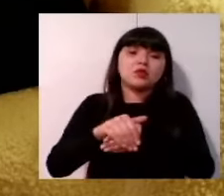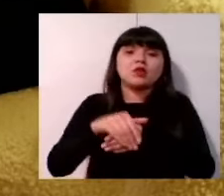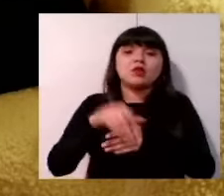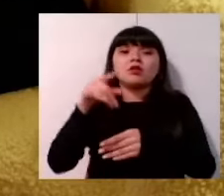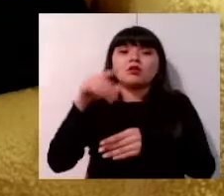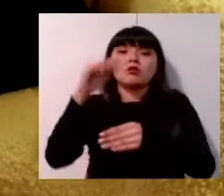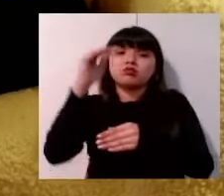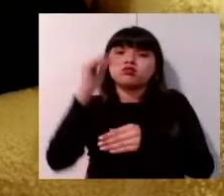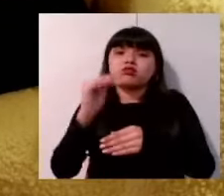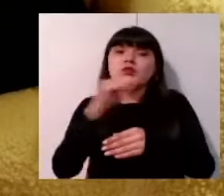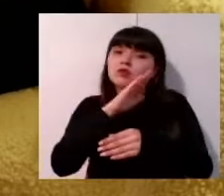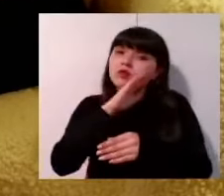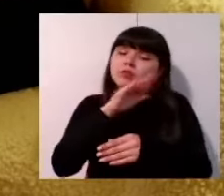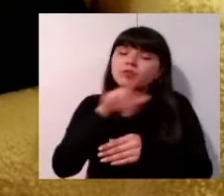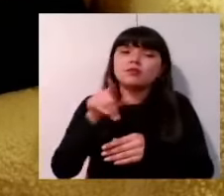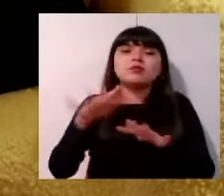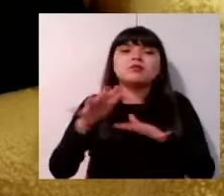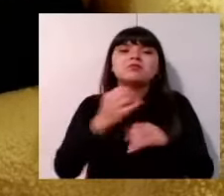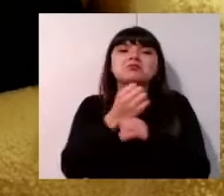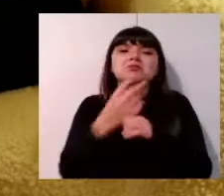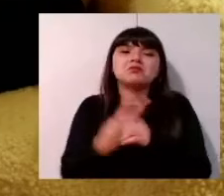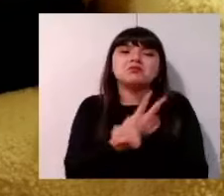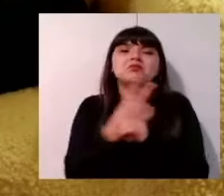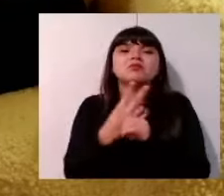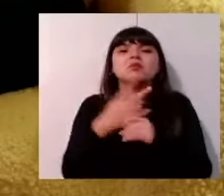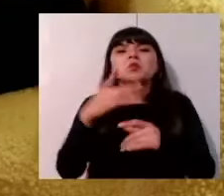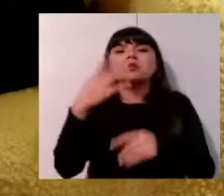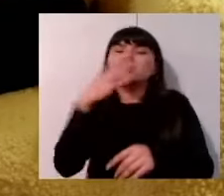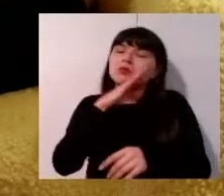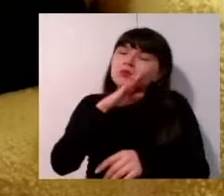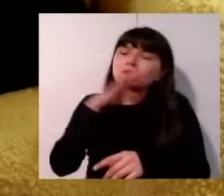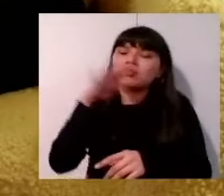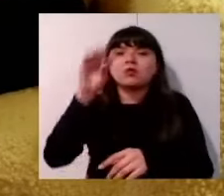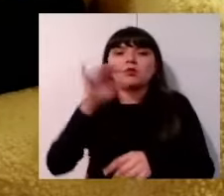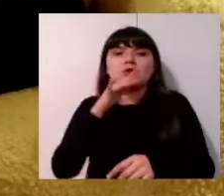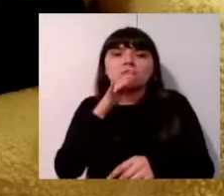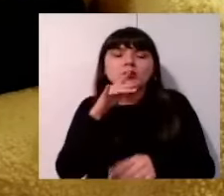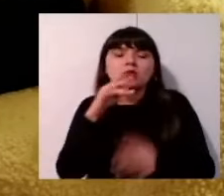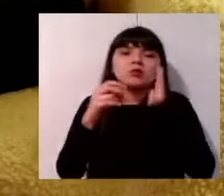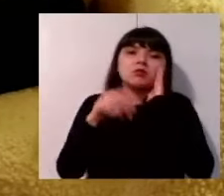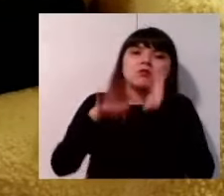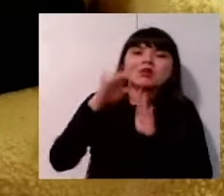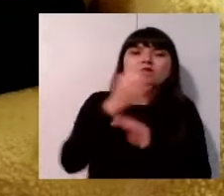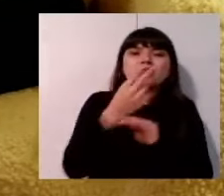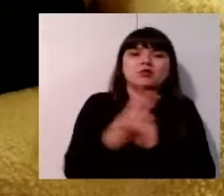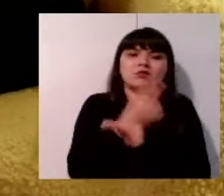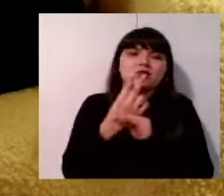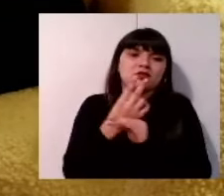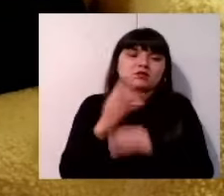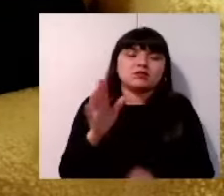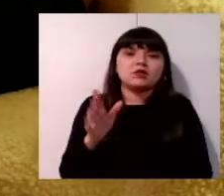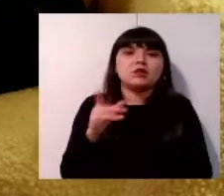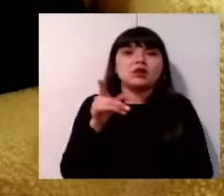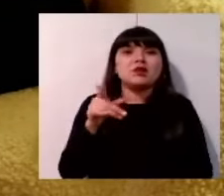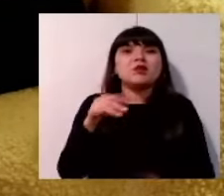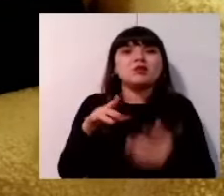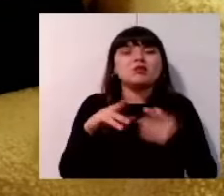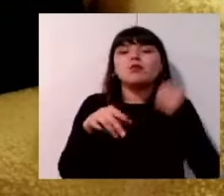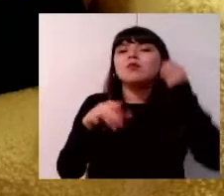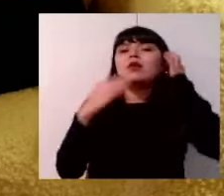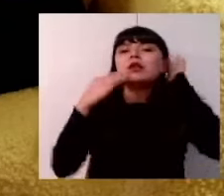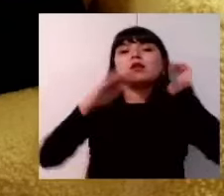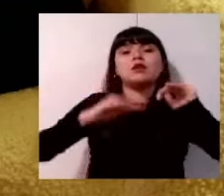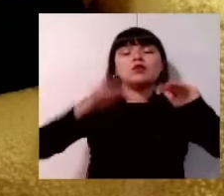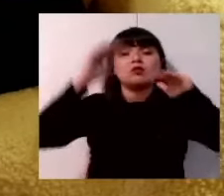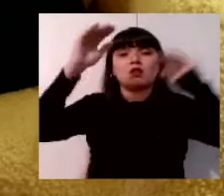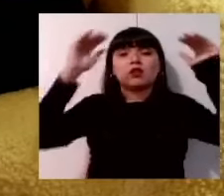más, y ya una siesta entre 40 minutos a máximo hora y media, 2 horas, y que no pase más allá los niños un poco más grandes de las 4 de la